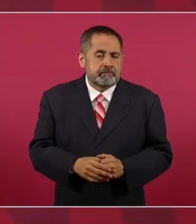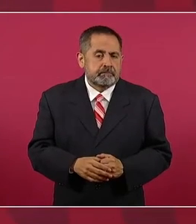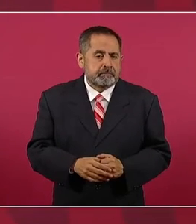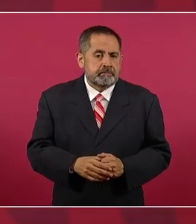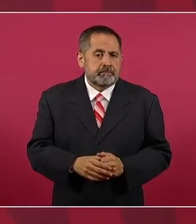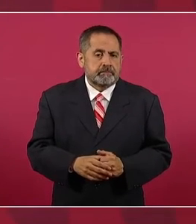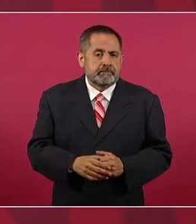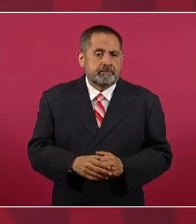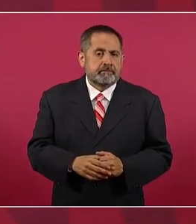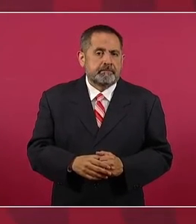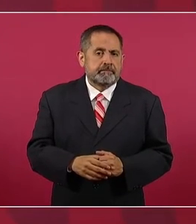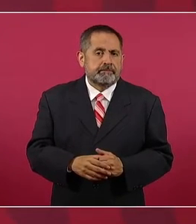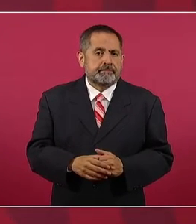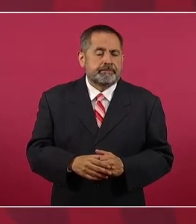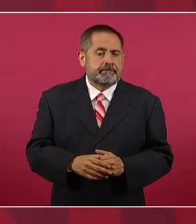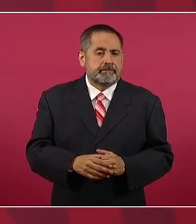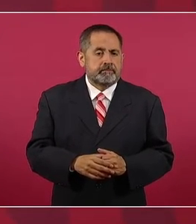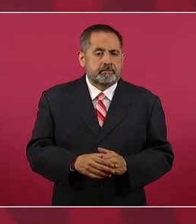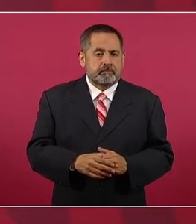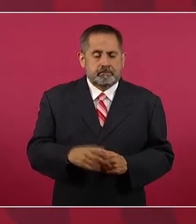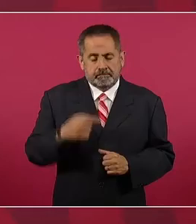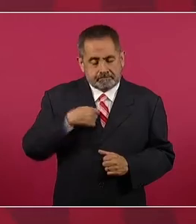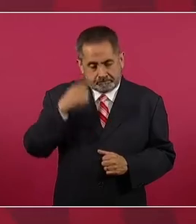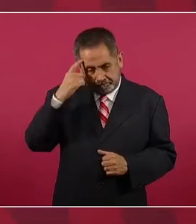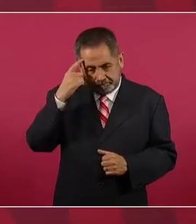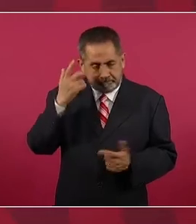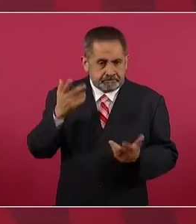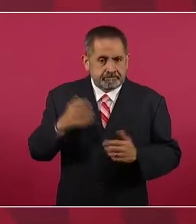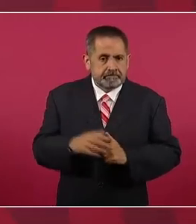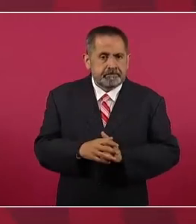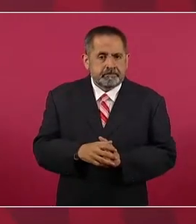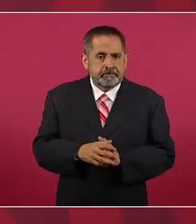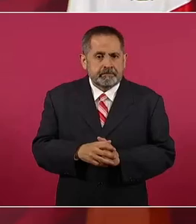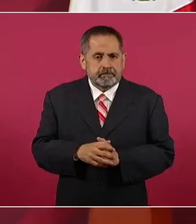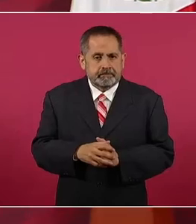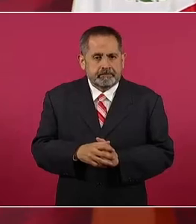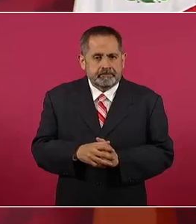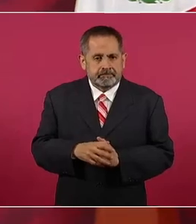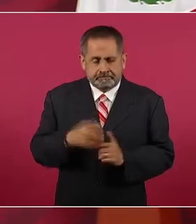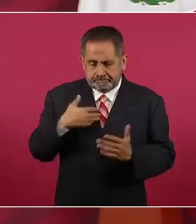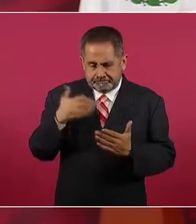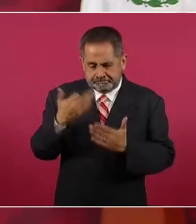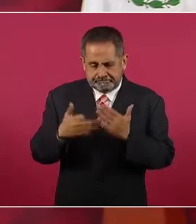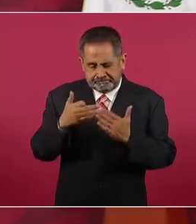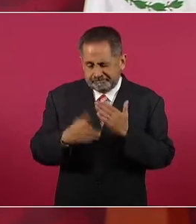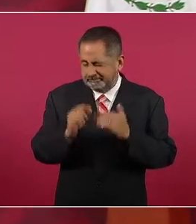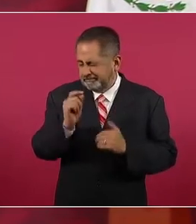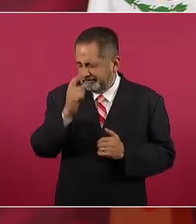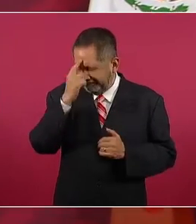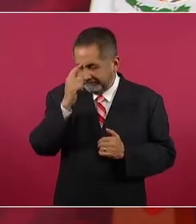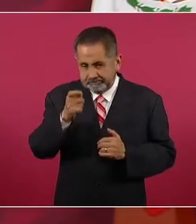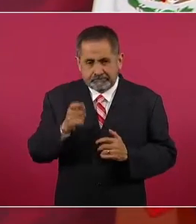Yo me falta nada más para